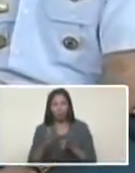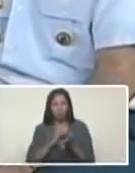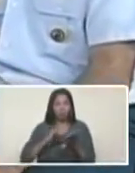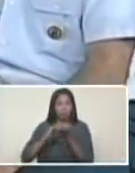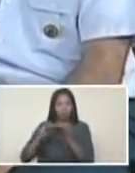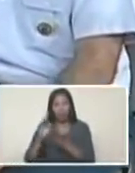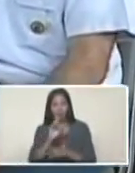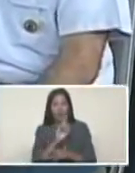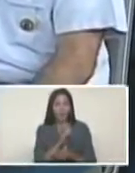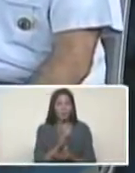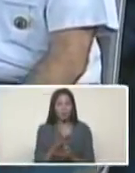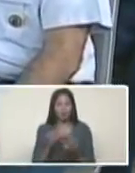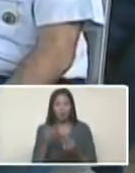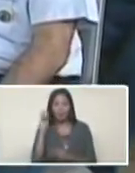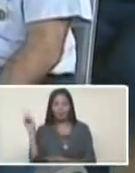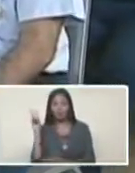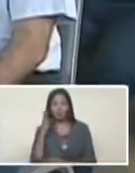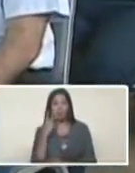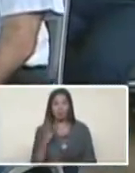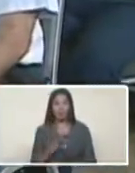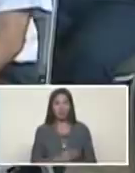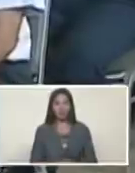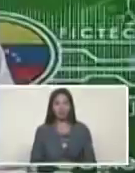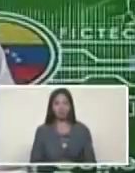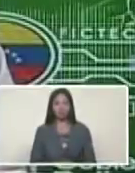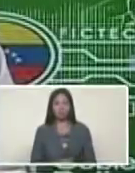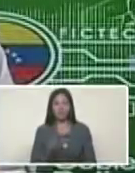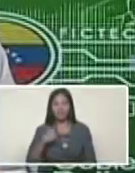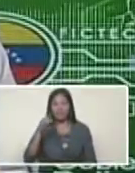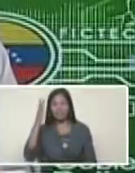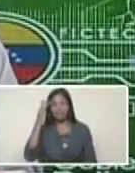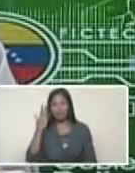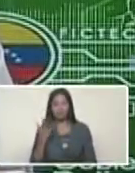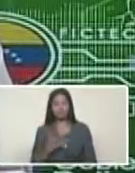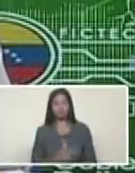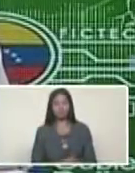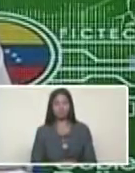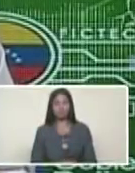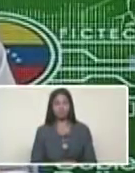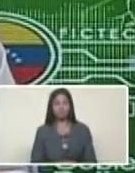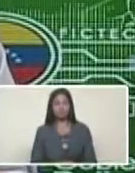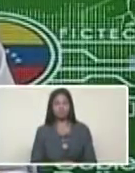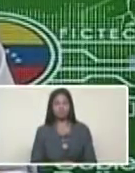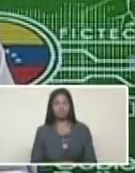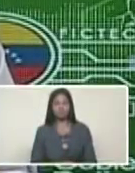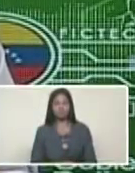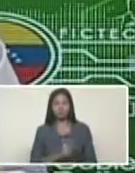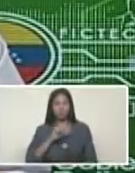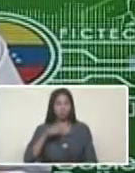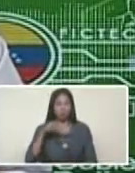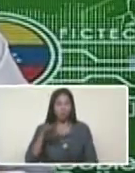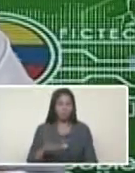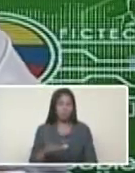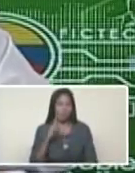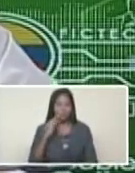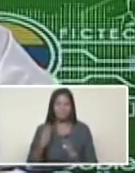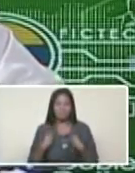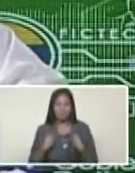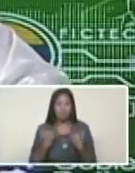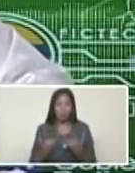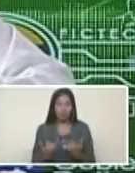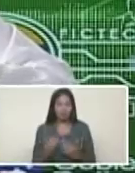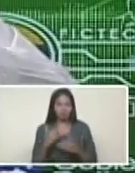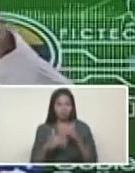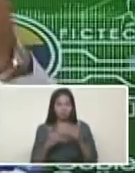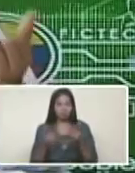presentan. Venezuela debe saber que estamos viviendo un proceso